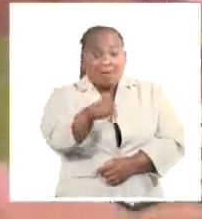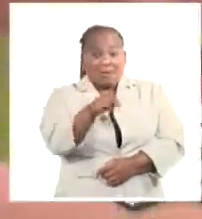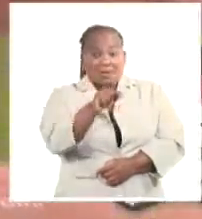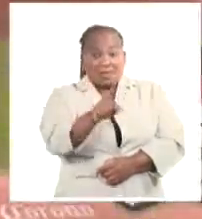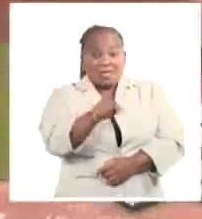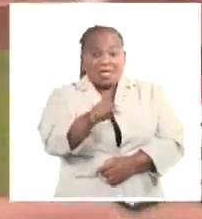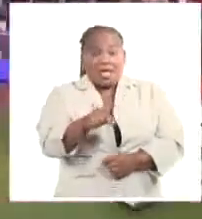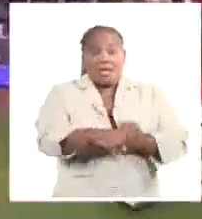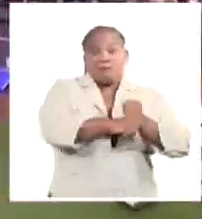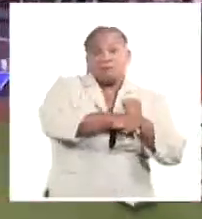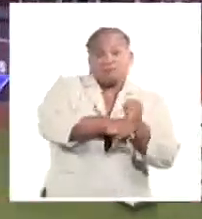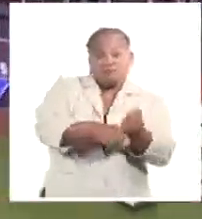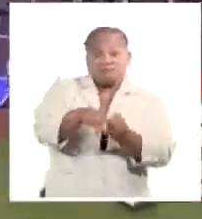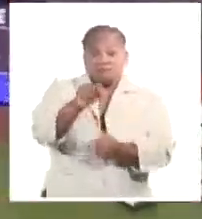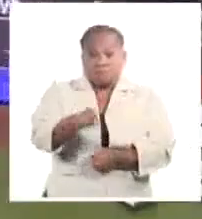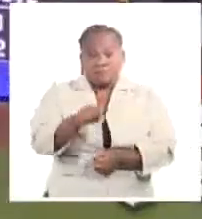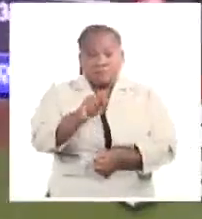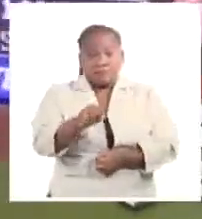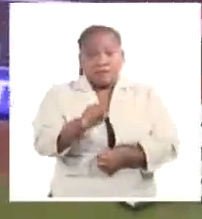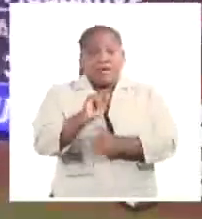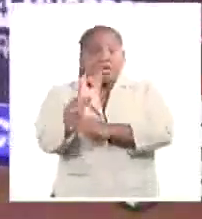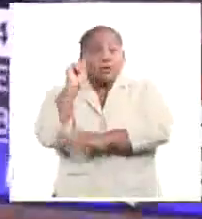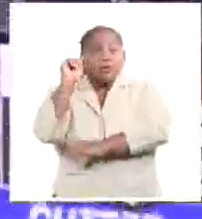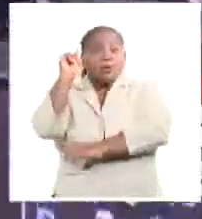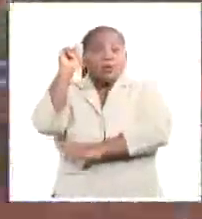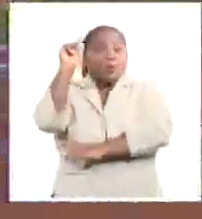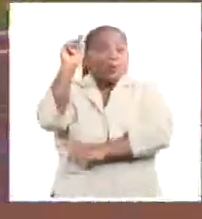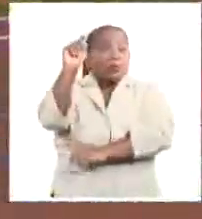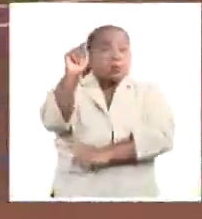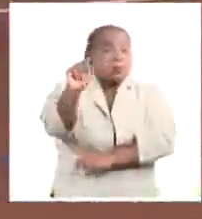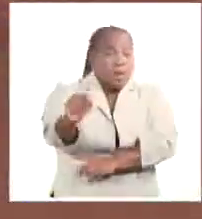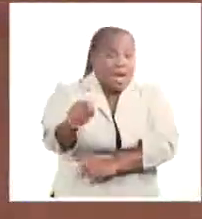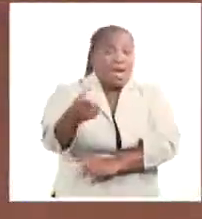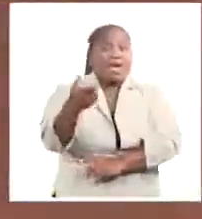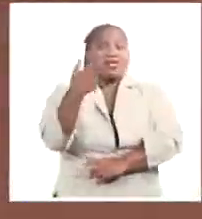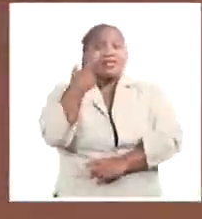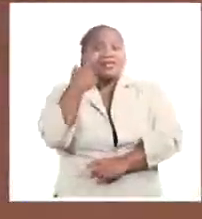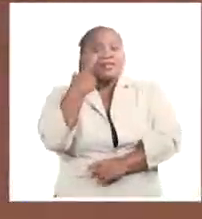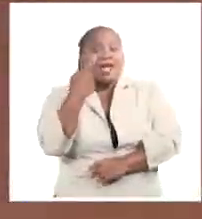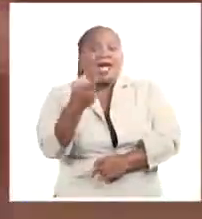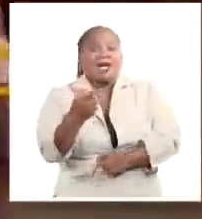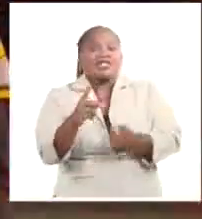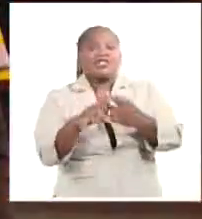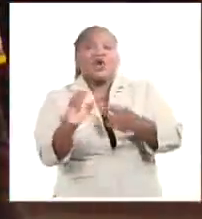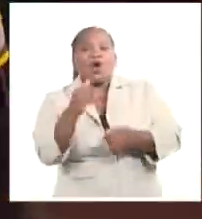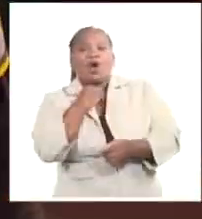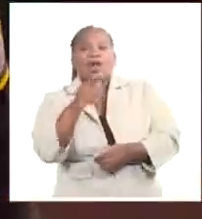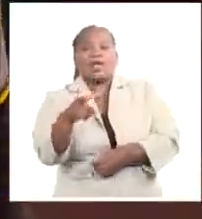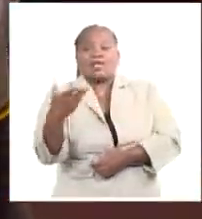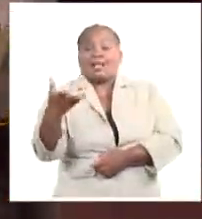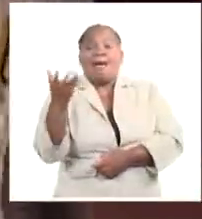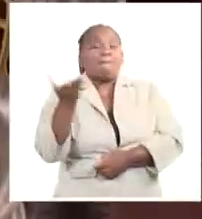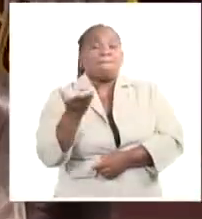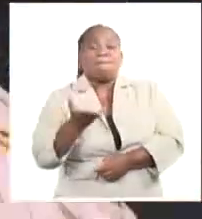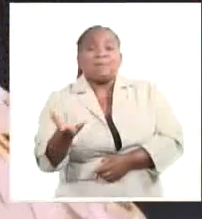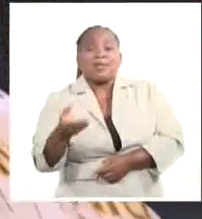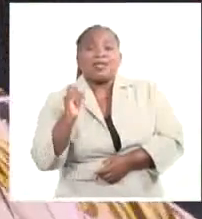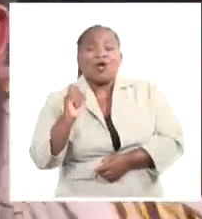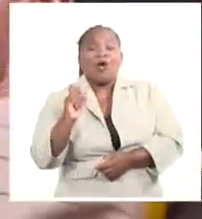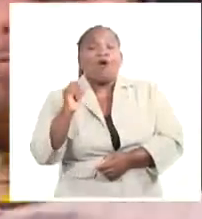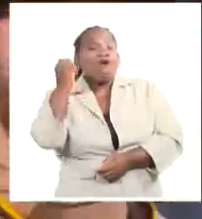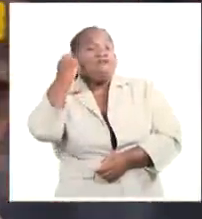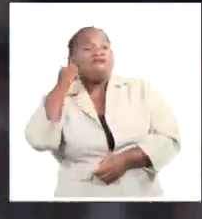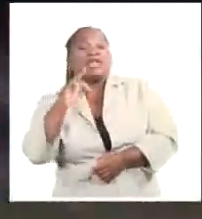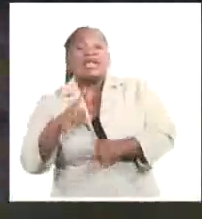estadio Citizens Bank desapareció la pelota en el capítulo inicial ante los envíos de Joe Musgrove y rápidamente los Phillies tomaron